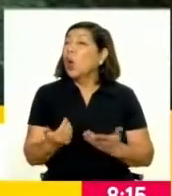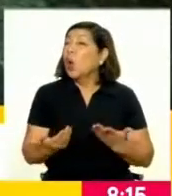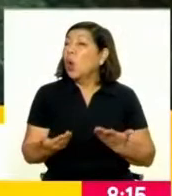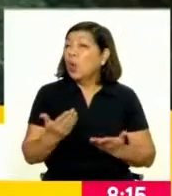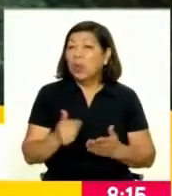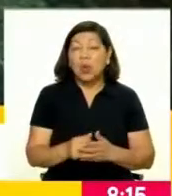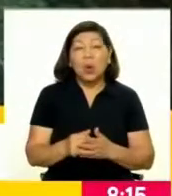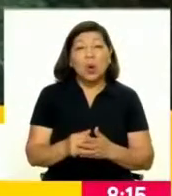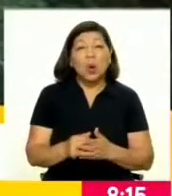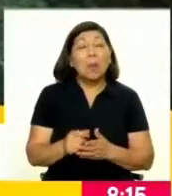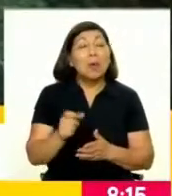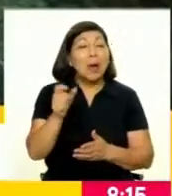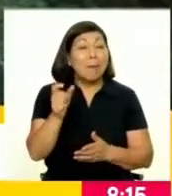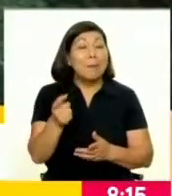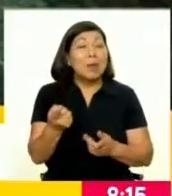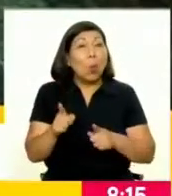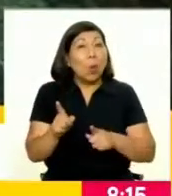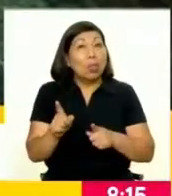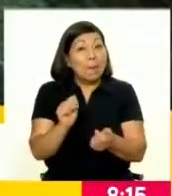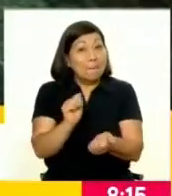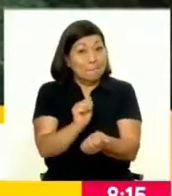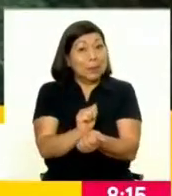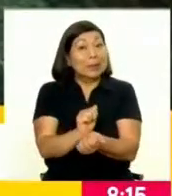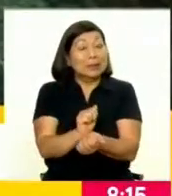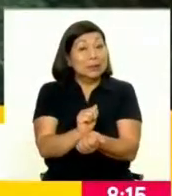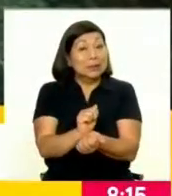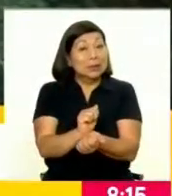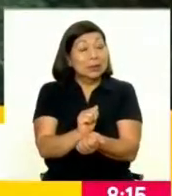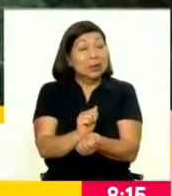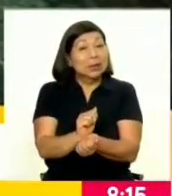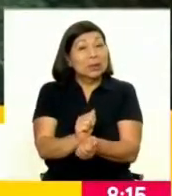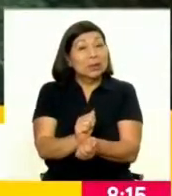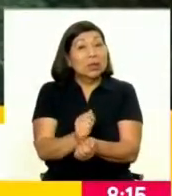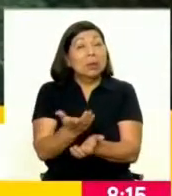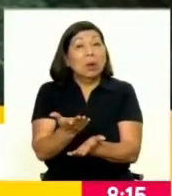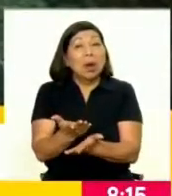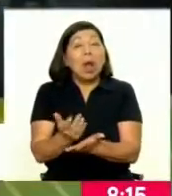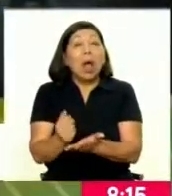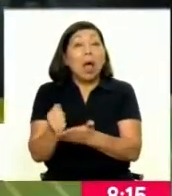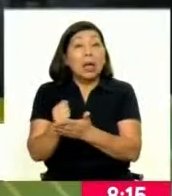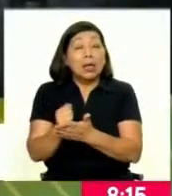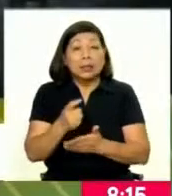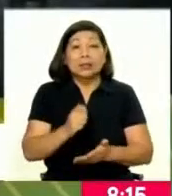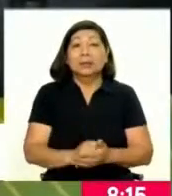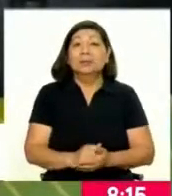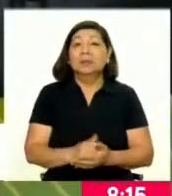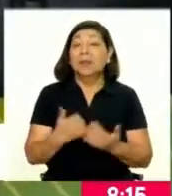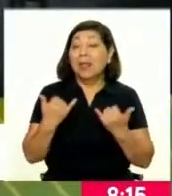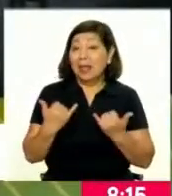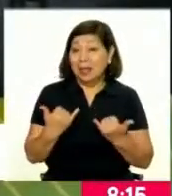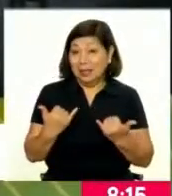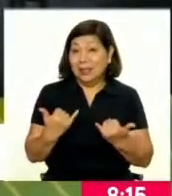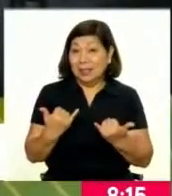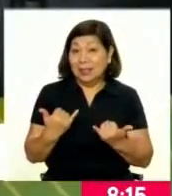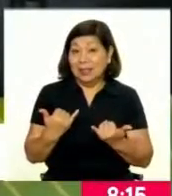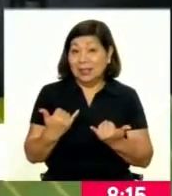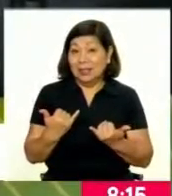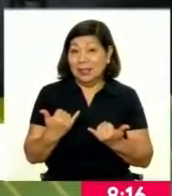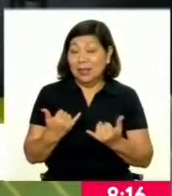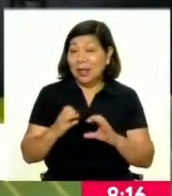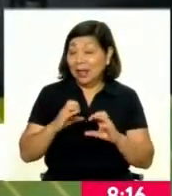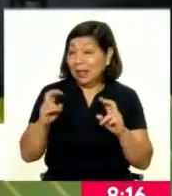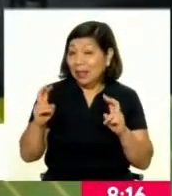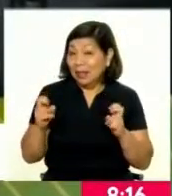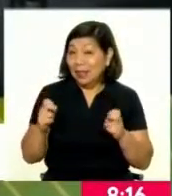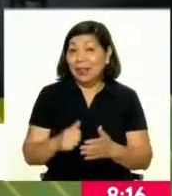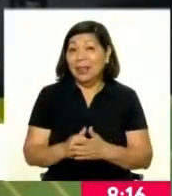situaciones una persona detenida puede recurrir a la defensa pública? Claro, o sea, este es el contexto, estamos conversando del